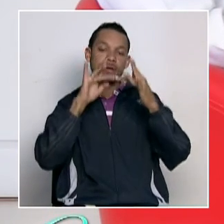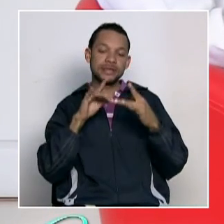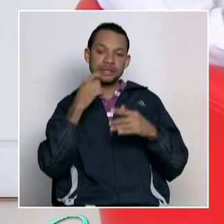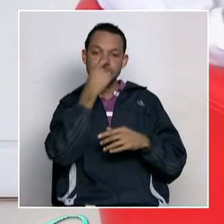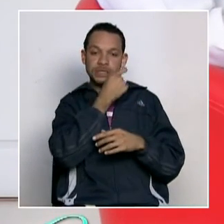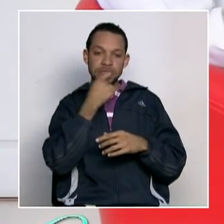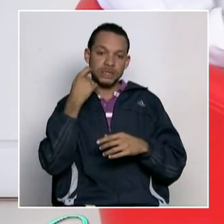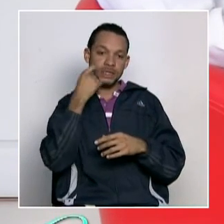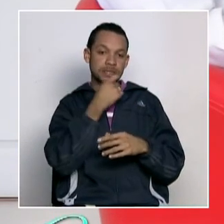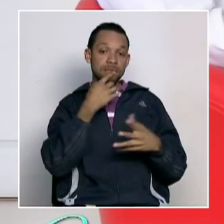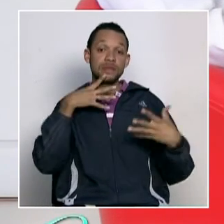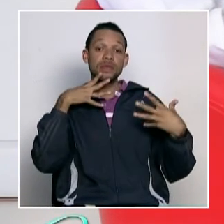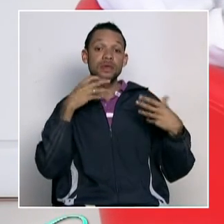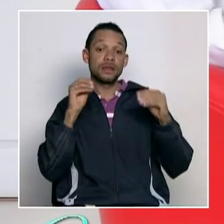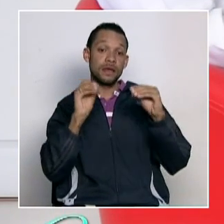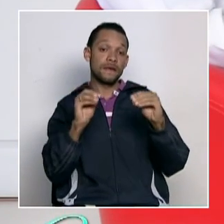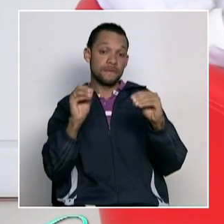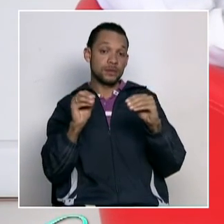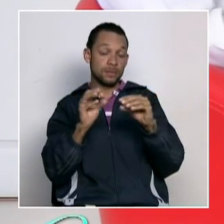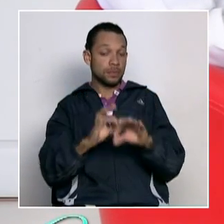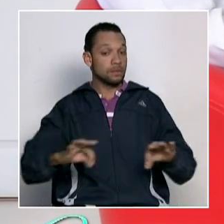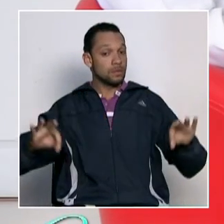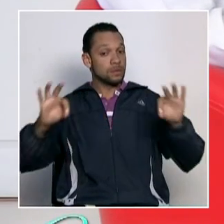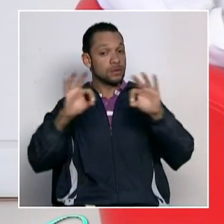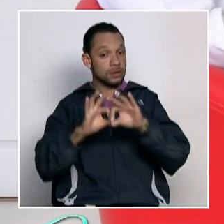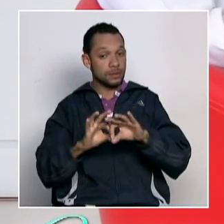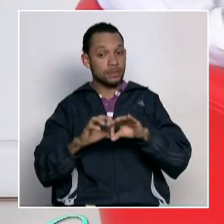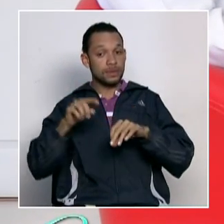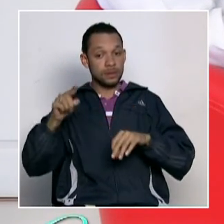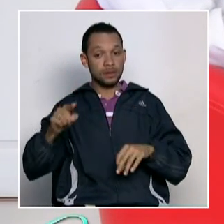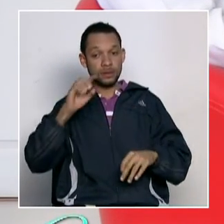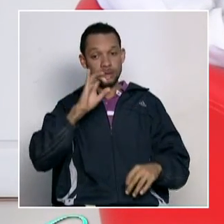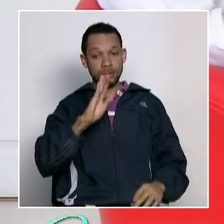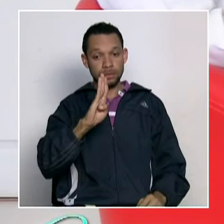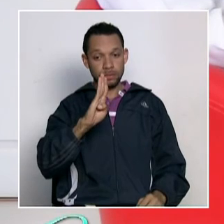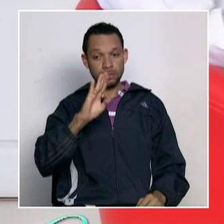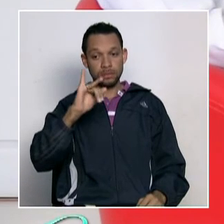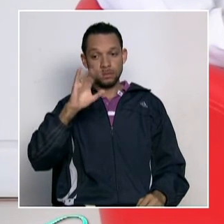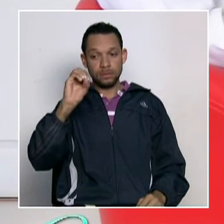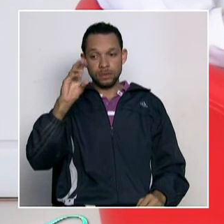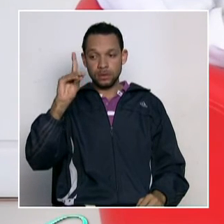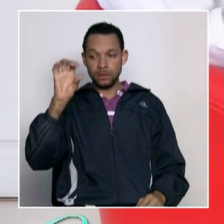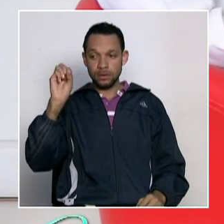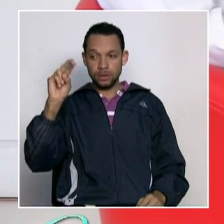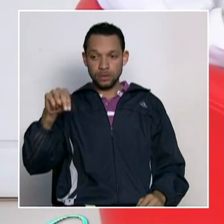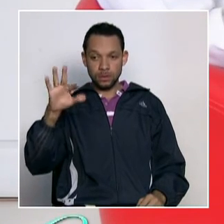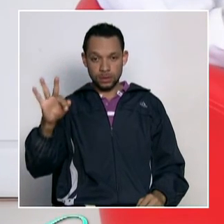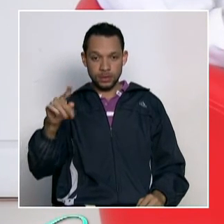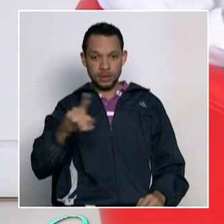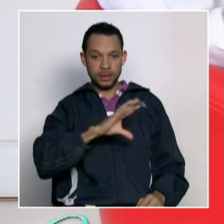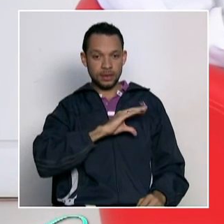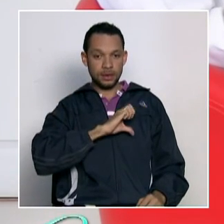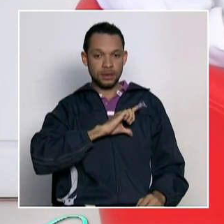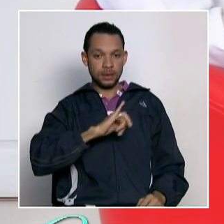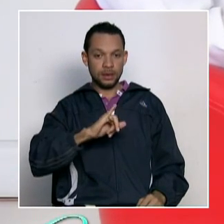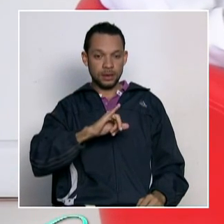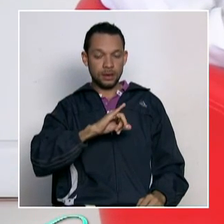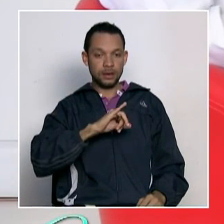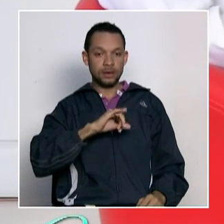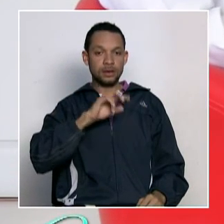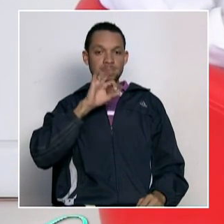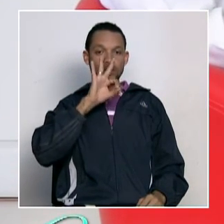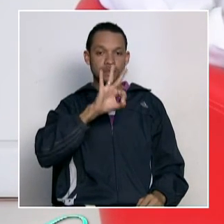odontología neurofocal. De alguna manera, en Bioden, donde aparece en pantalla también los nombres, en Cali, el teléfono es...